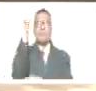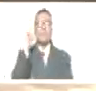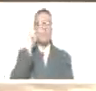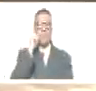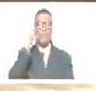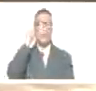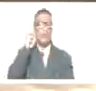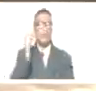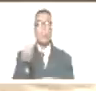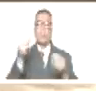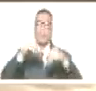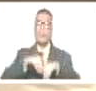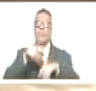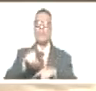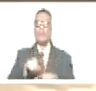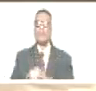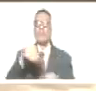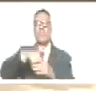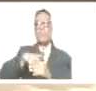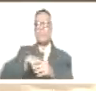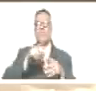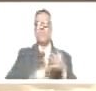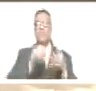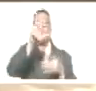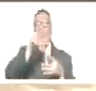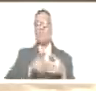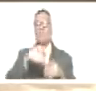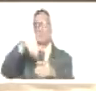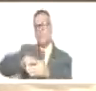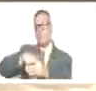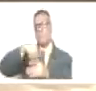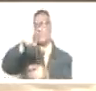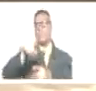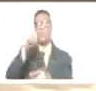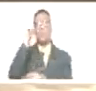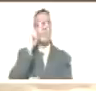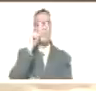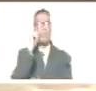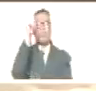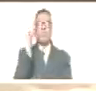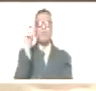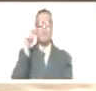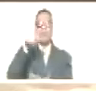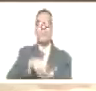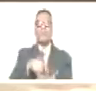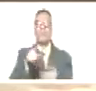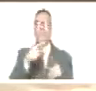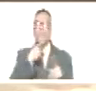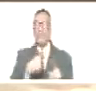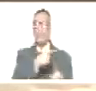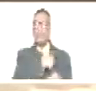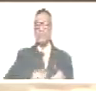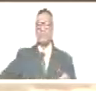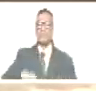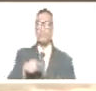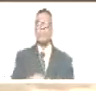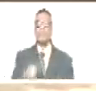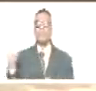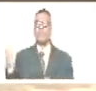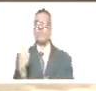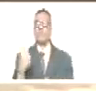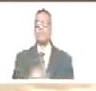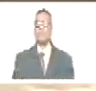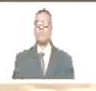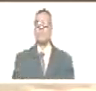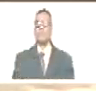acordarse por el voto de las dos terceras partes de los diputados y las diputadas presentes. Por eso, presidente, se trae acá a